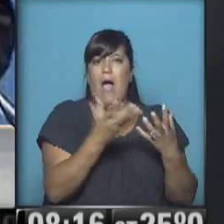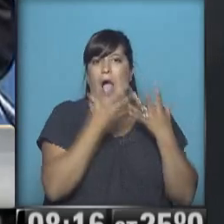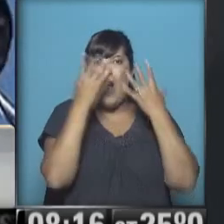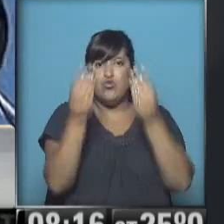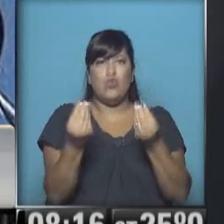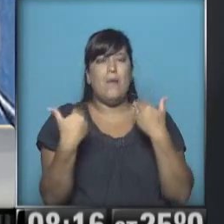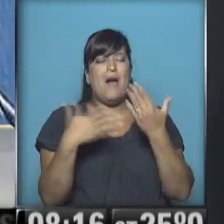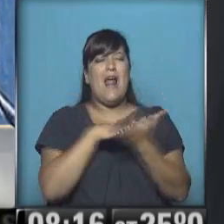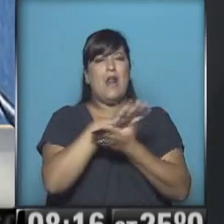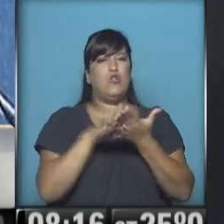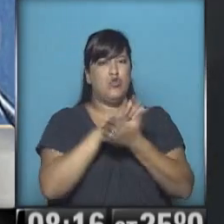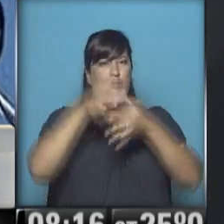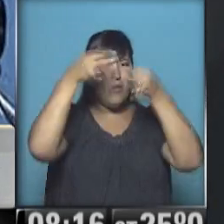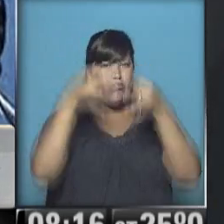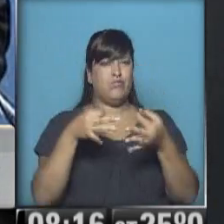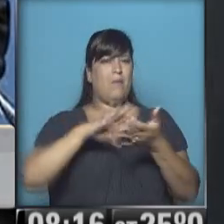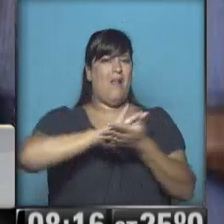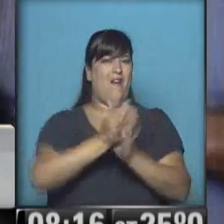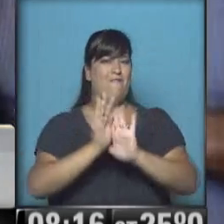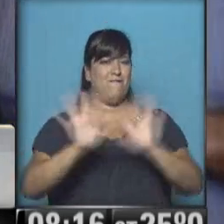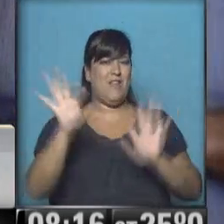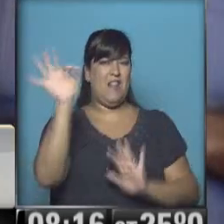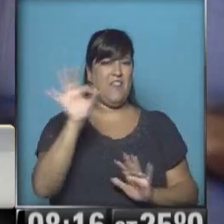para resolver el problema estructuralmente.